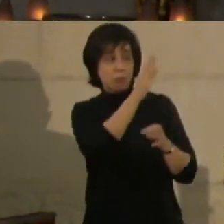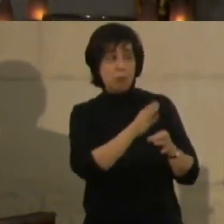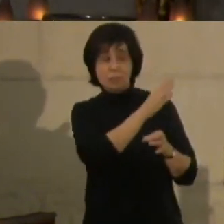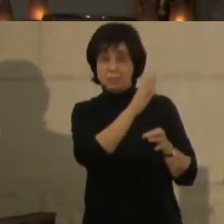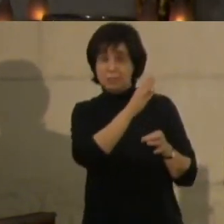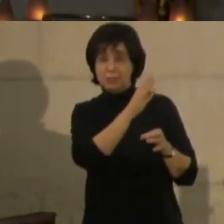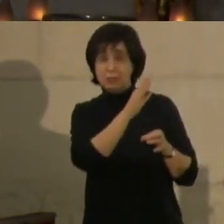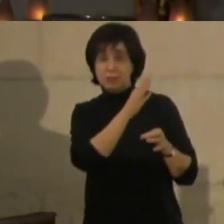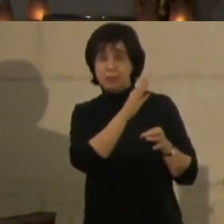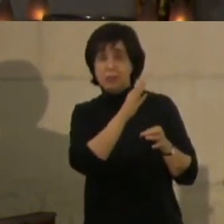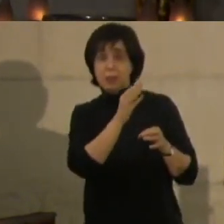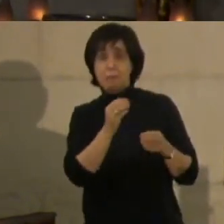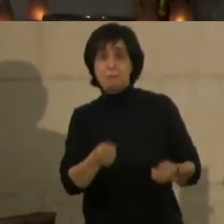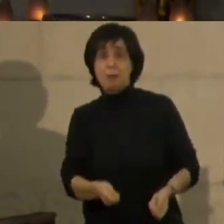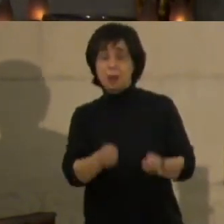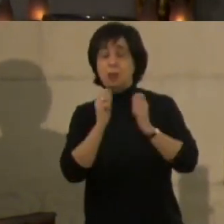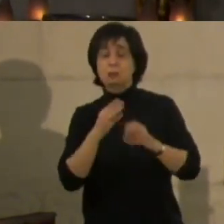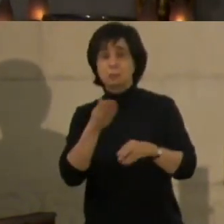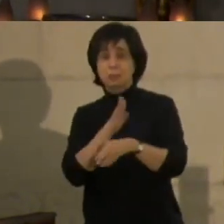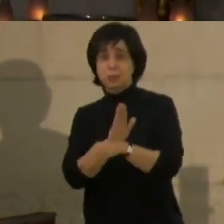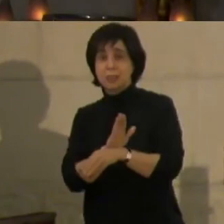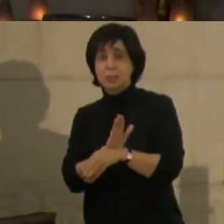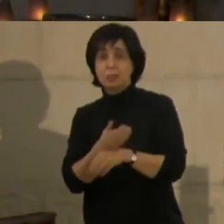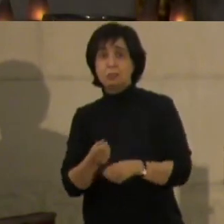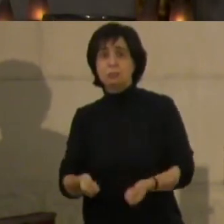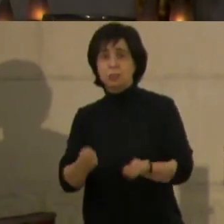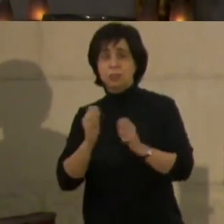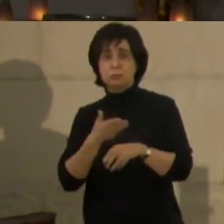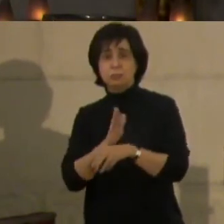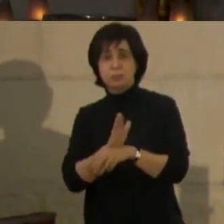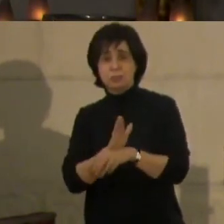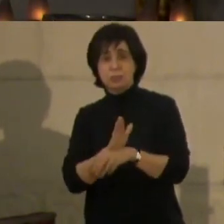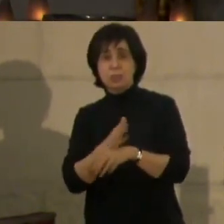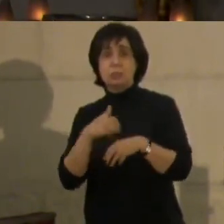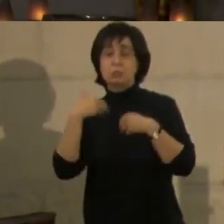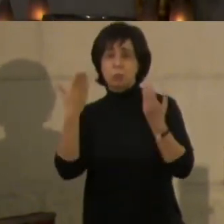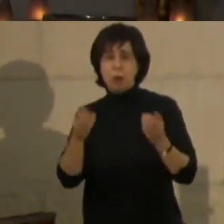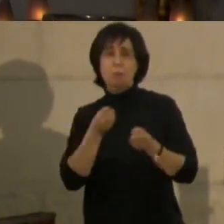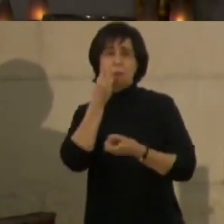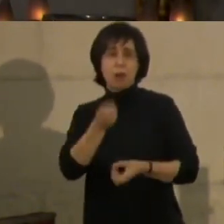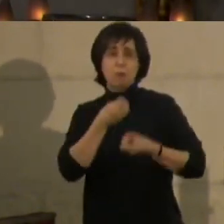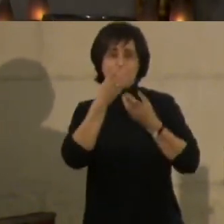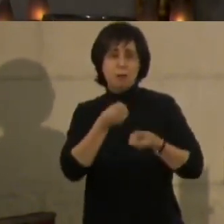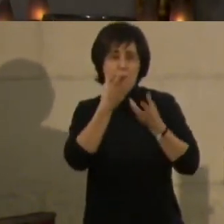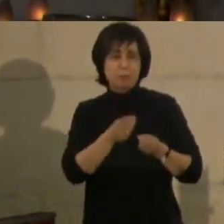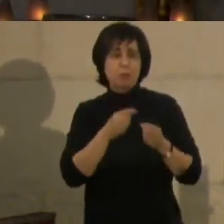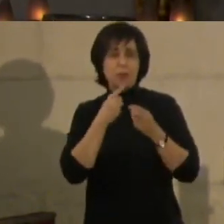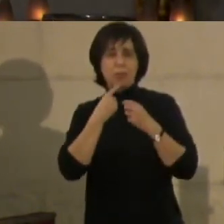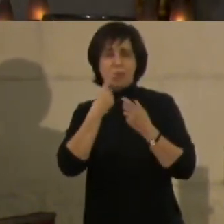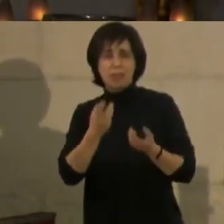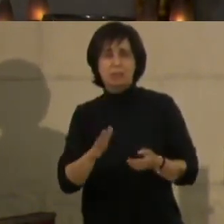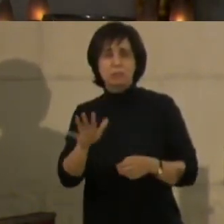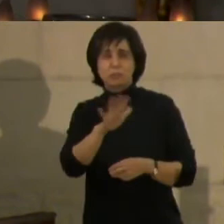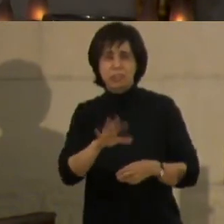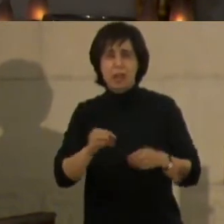bendecir porque me regala su presencia, nos regala su presencia. Lo voy a proclamar, voy a decir